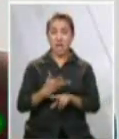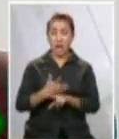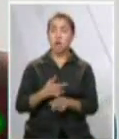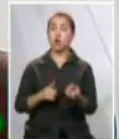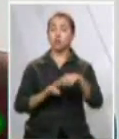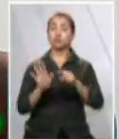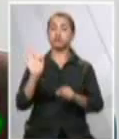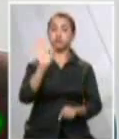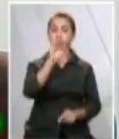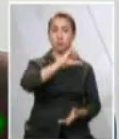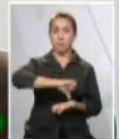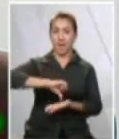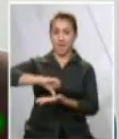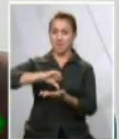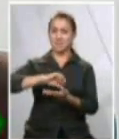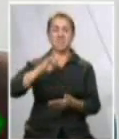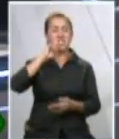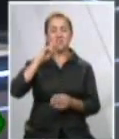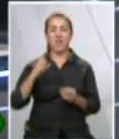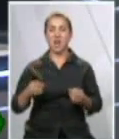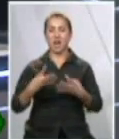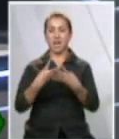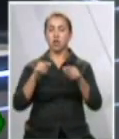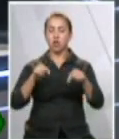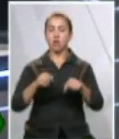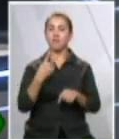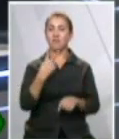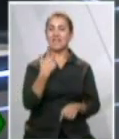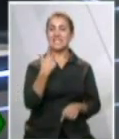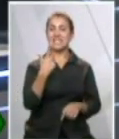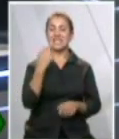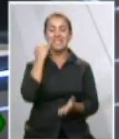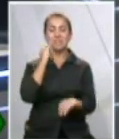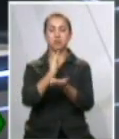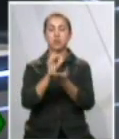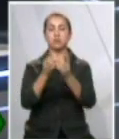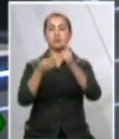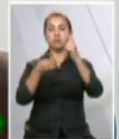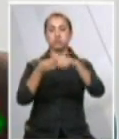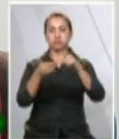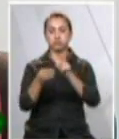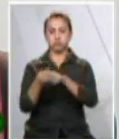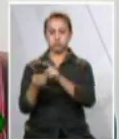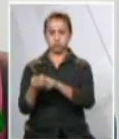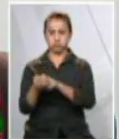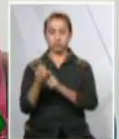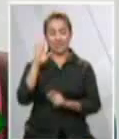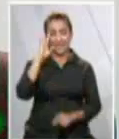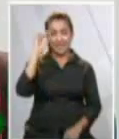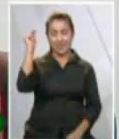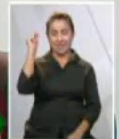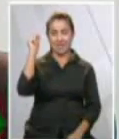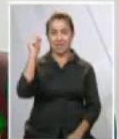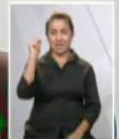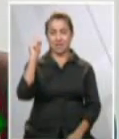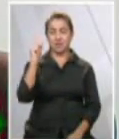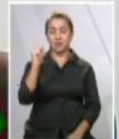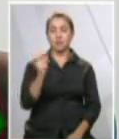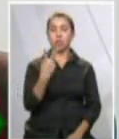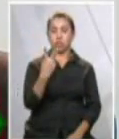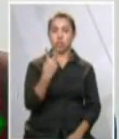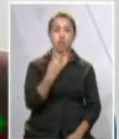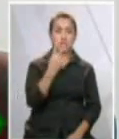otros países. Hoy día, ¿en qué consiste esta red? Hoy día son 27 organizaciones que han adherido a esta idea. Aquí están